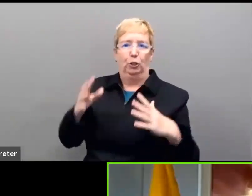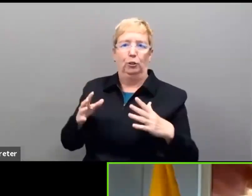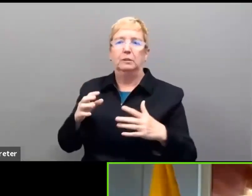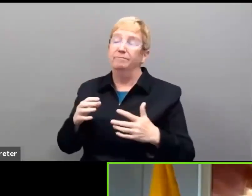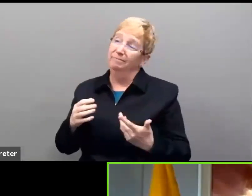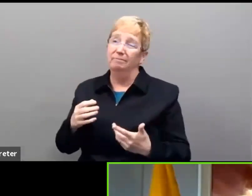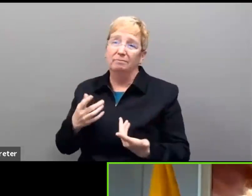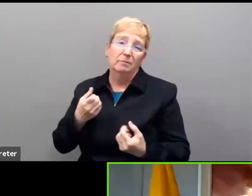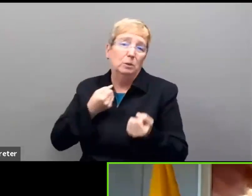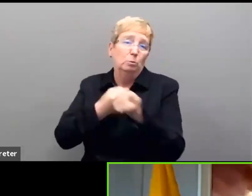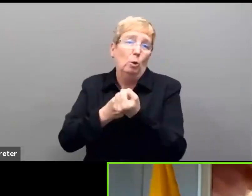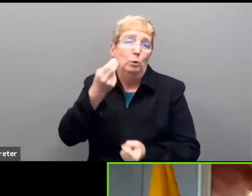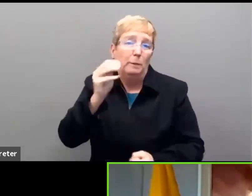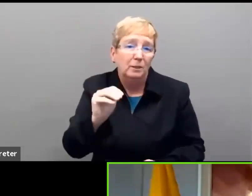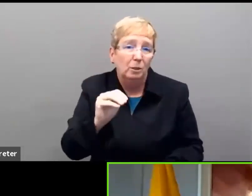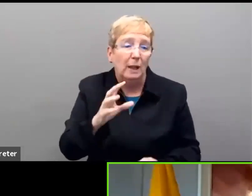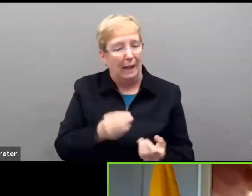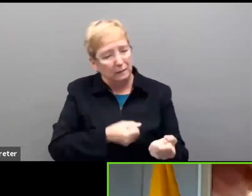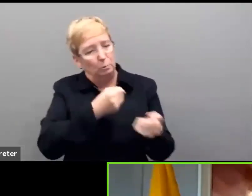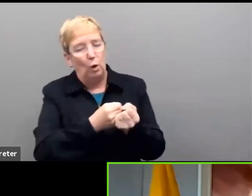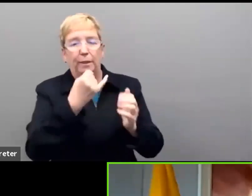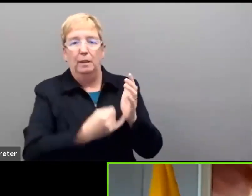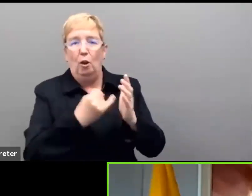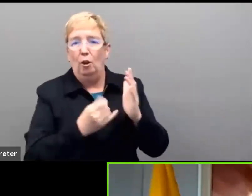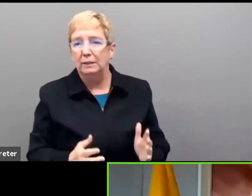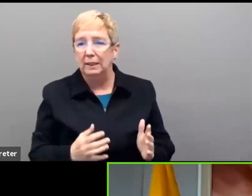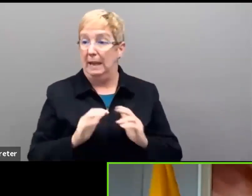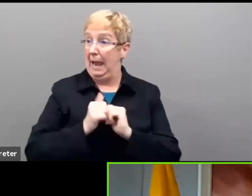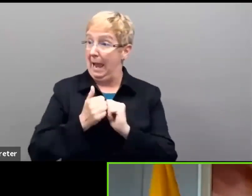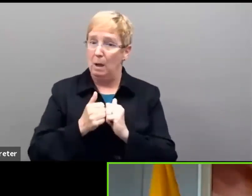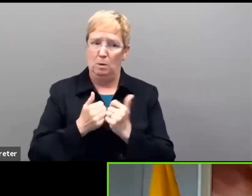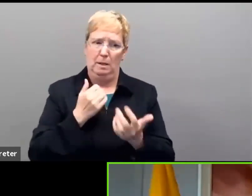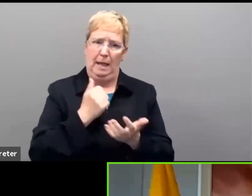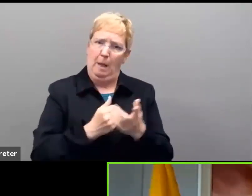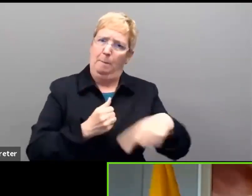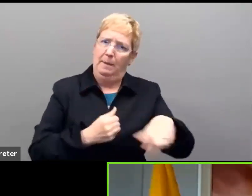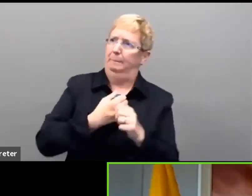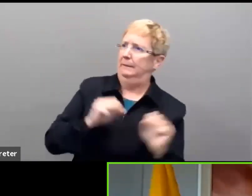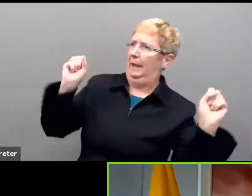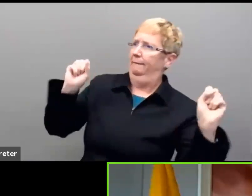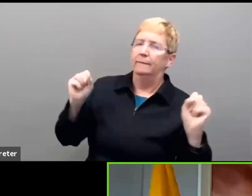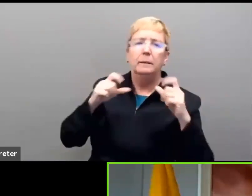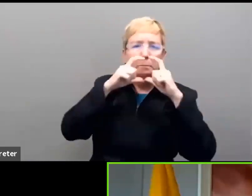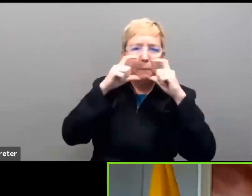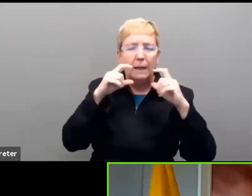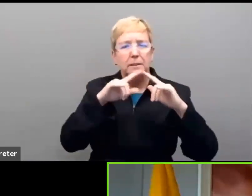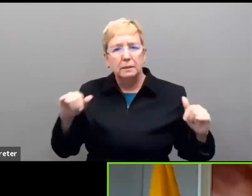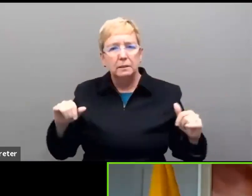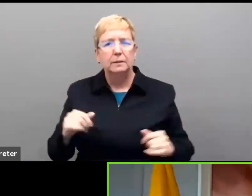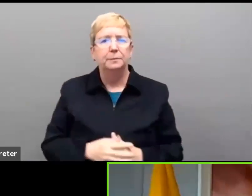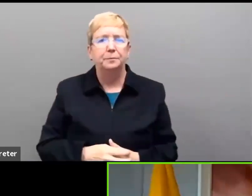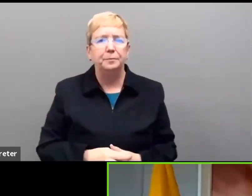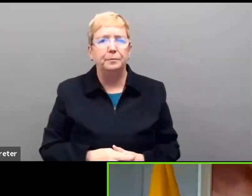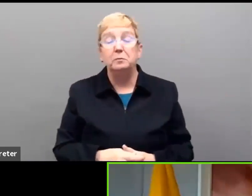las ciudades de Santa Fe para hacer pruebas rápidas, pruebas de PCR para la gente, hacer lo mejor que podamos